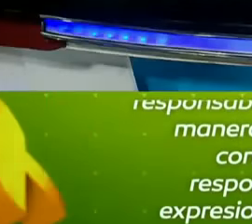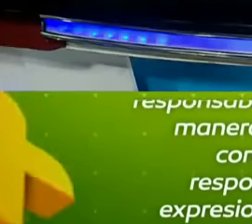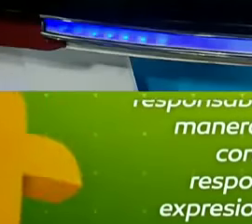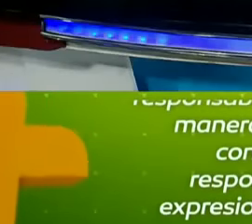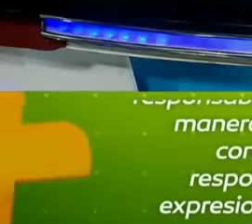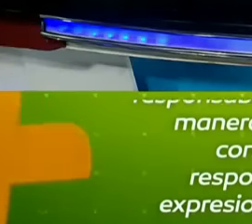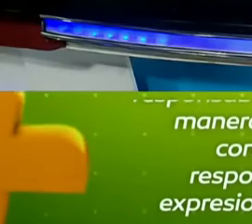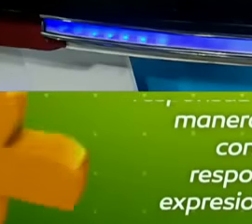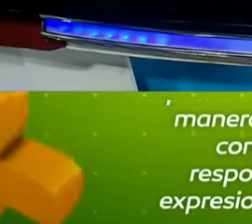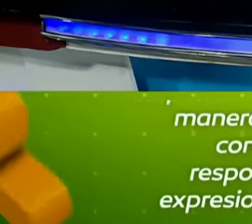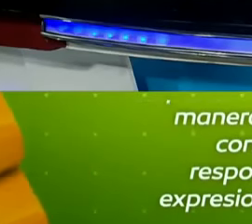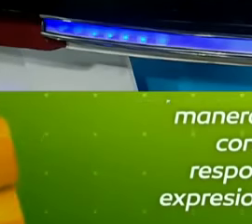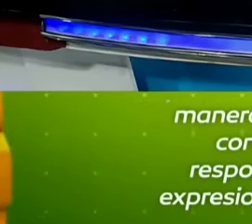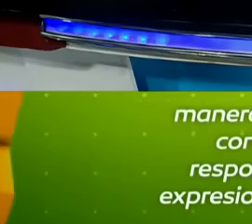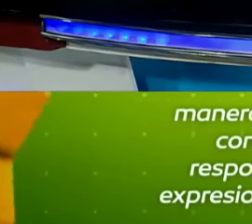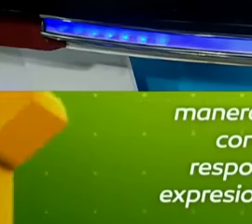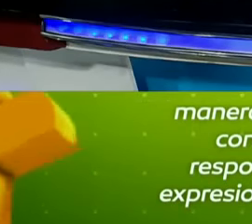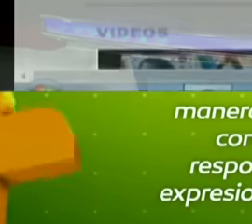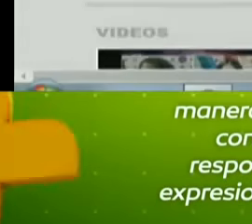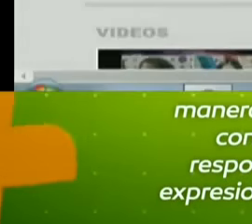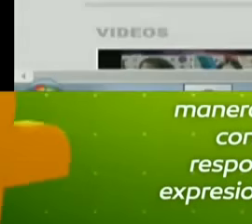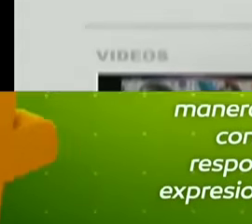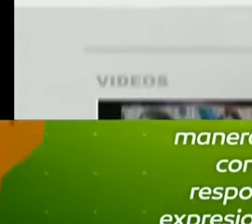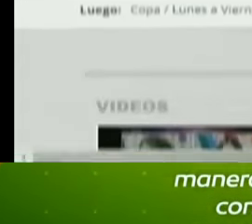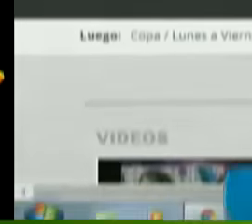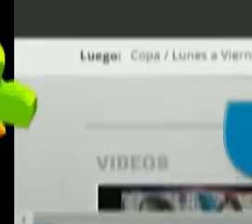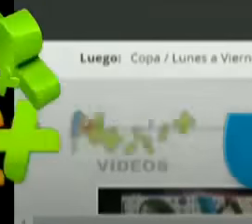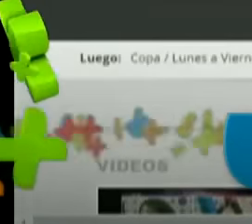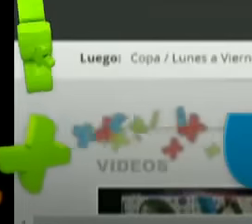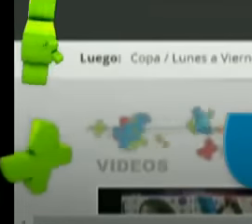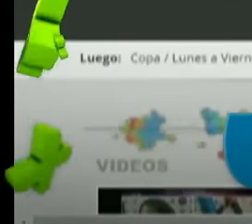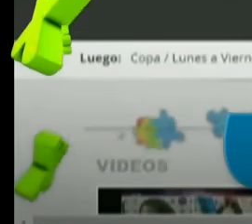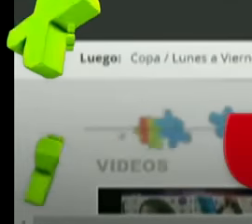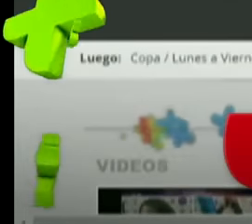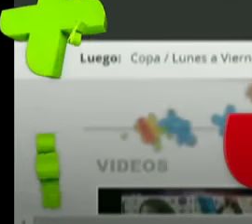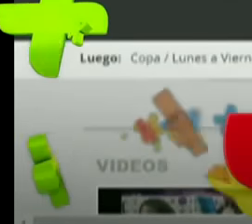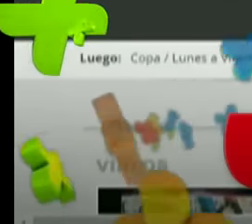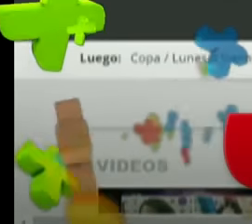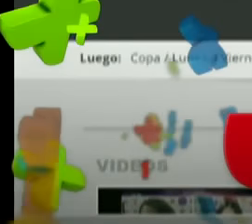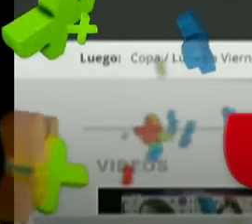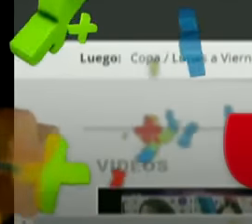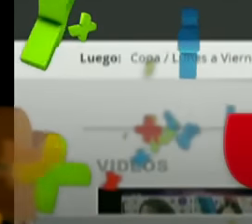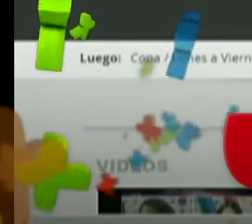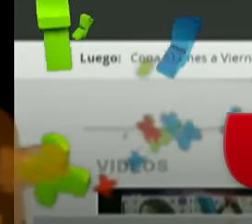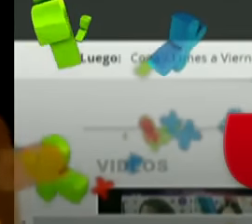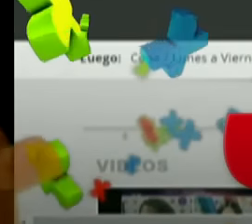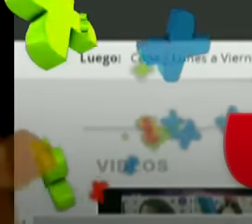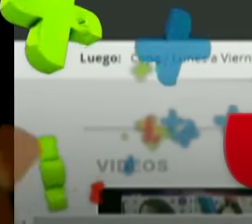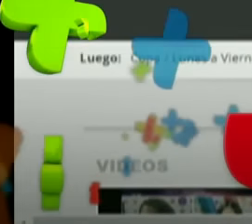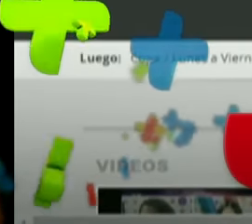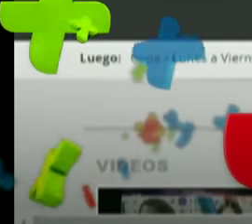Bueno, y recuerde que puede vernos desde cualquier parte del mundo a través del sitio web